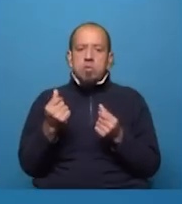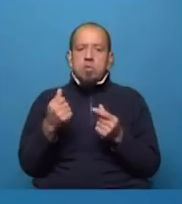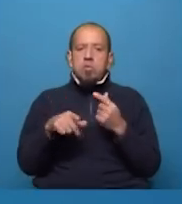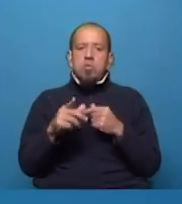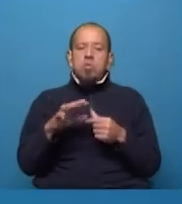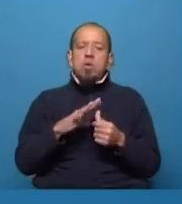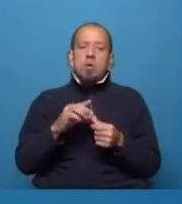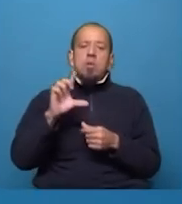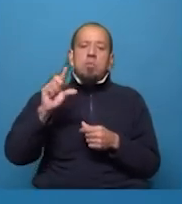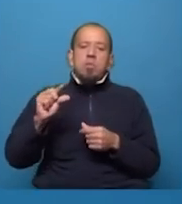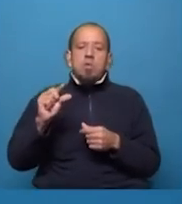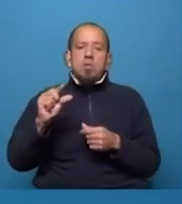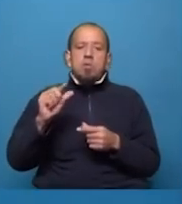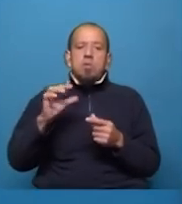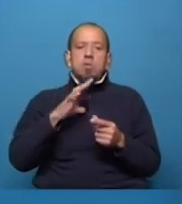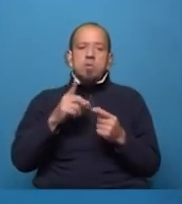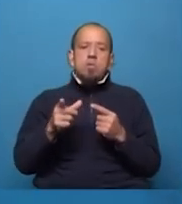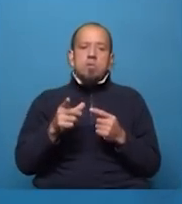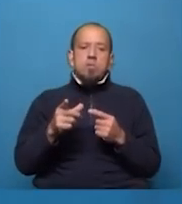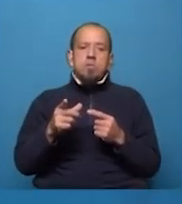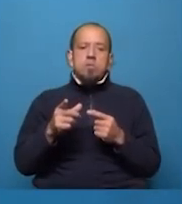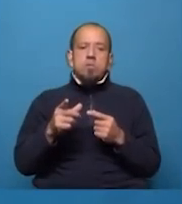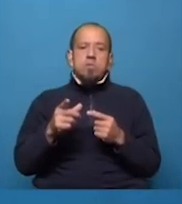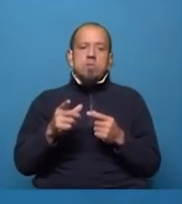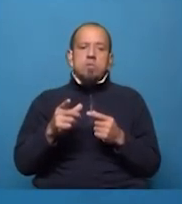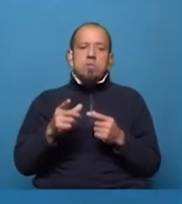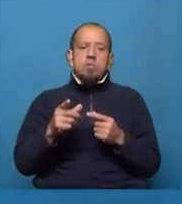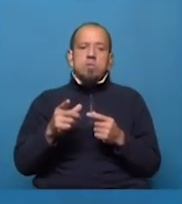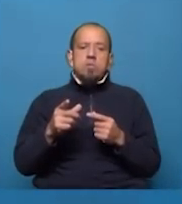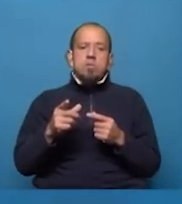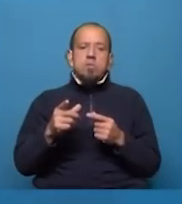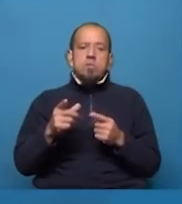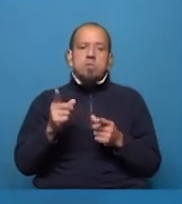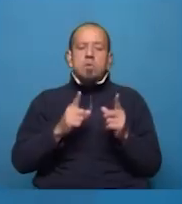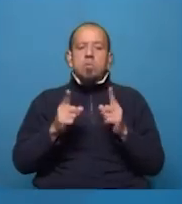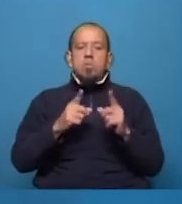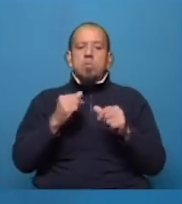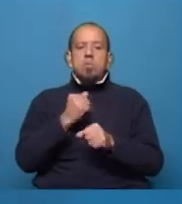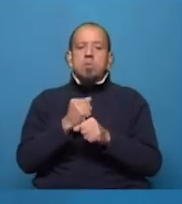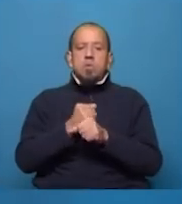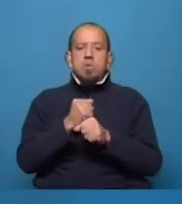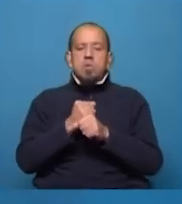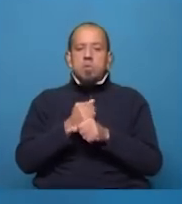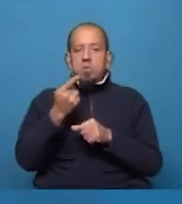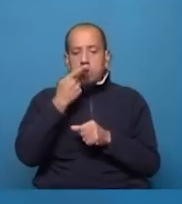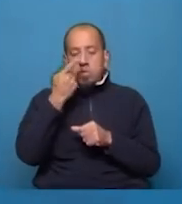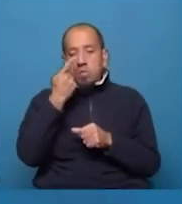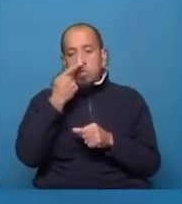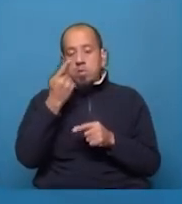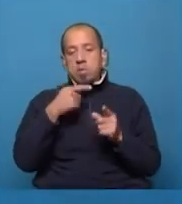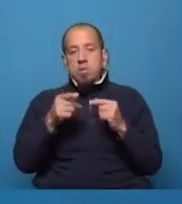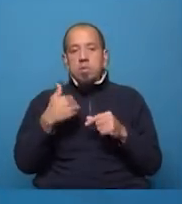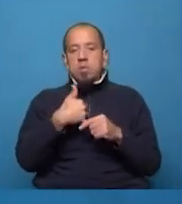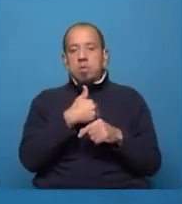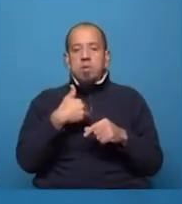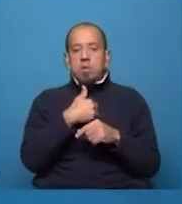creo que eso se da menos seguramente sea hay ahí algunos trabajos interesantes recientes sobre justamente el papel